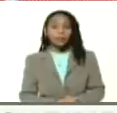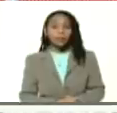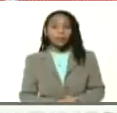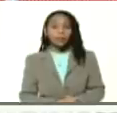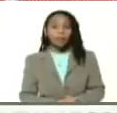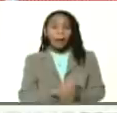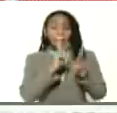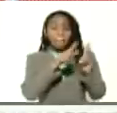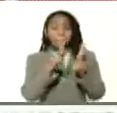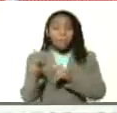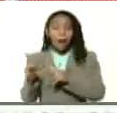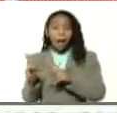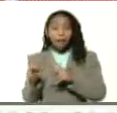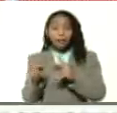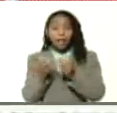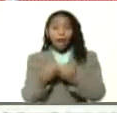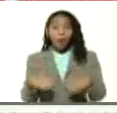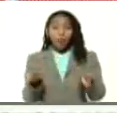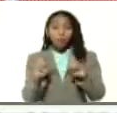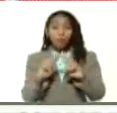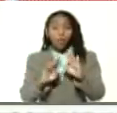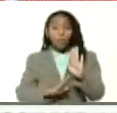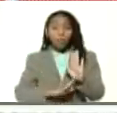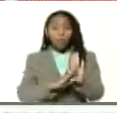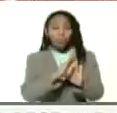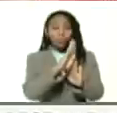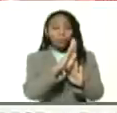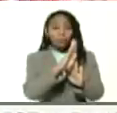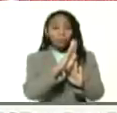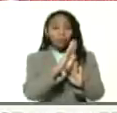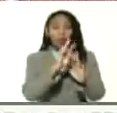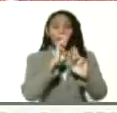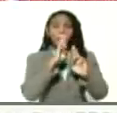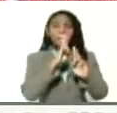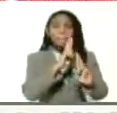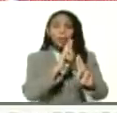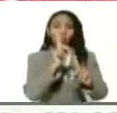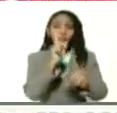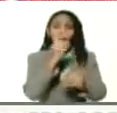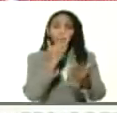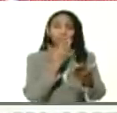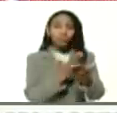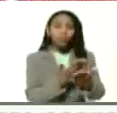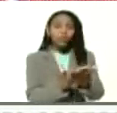el Plan de las Naciones Unidas para el Desarrollo, responde a una solicitud que hace nuestro